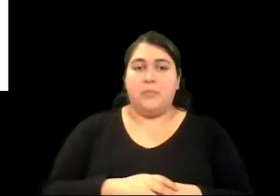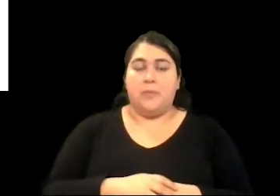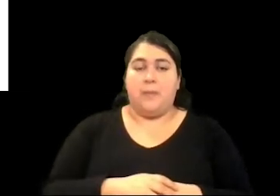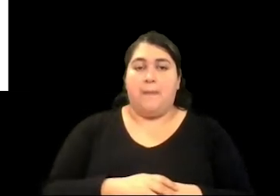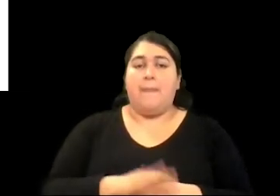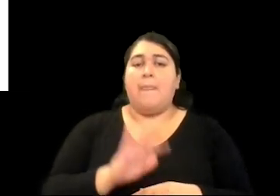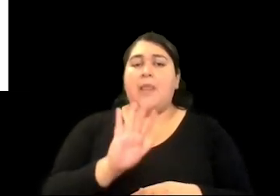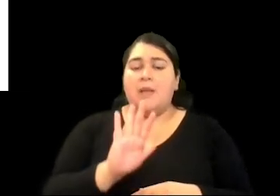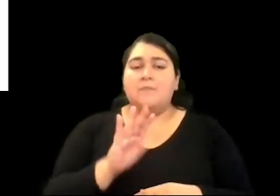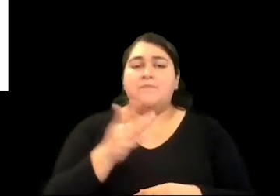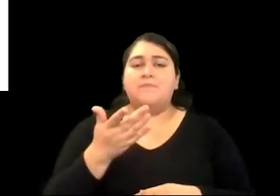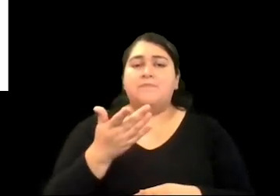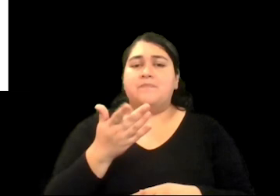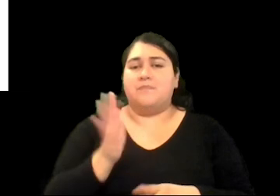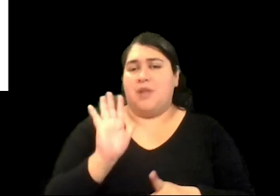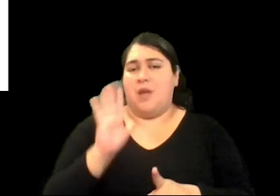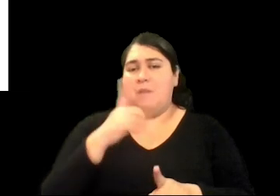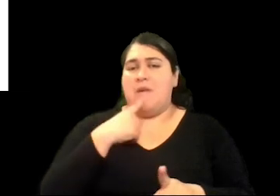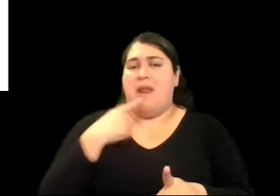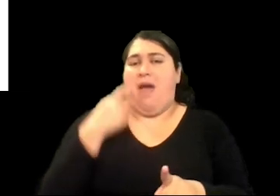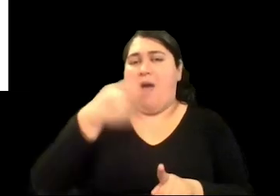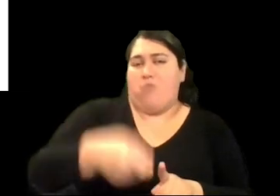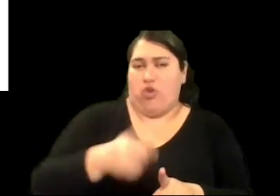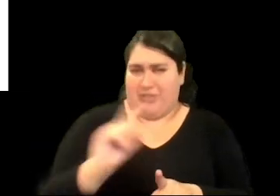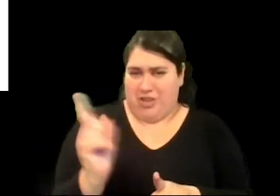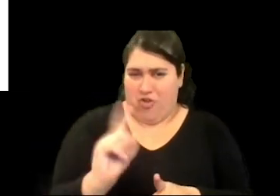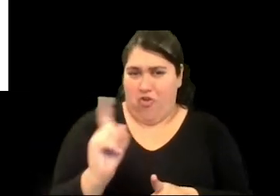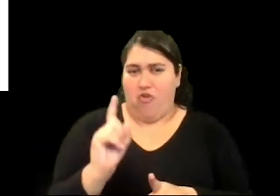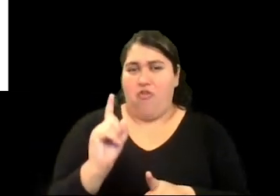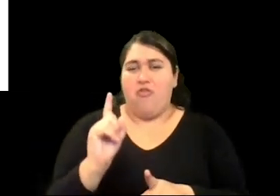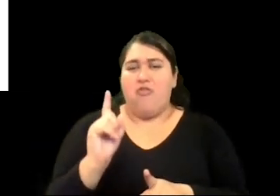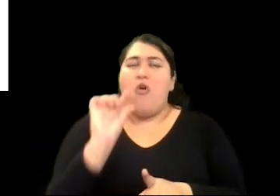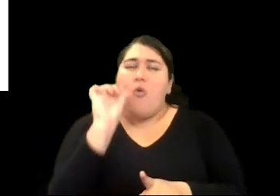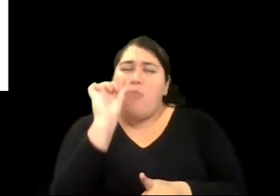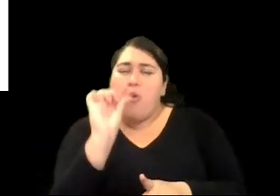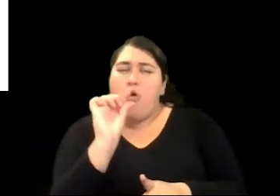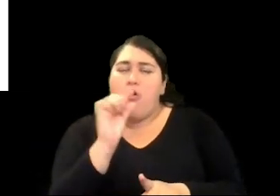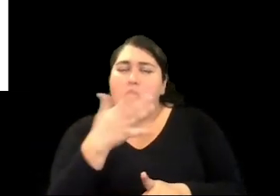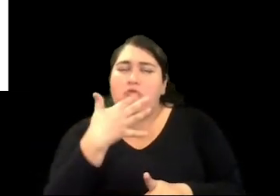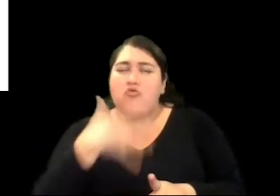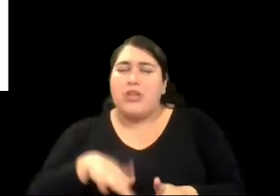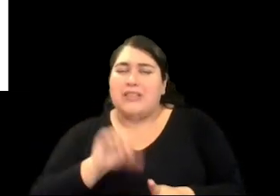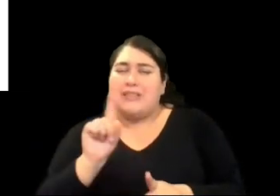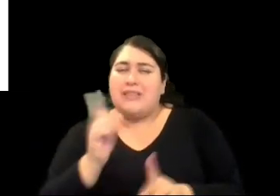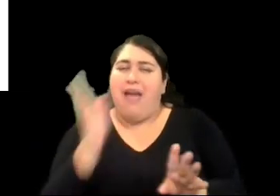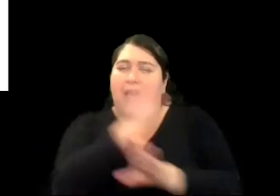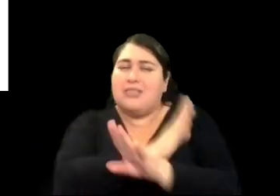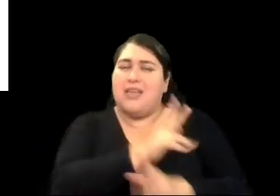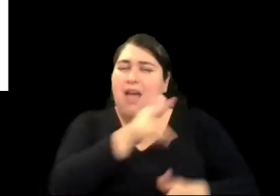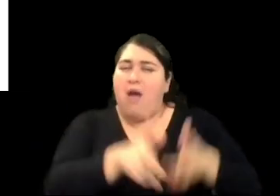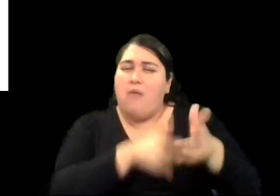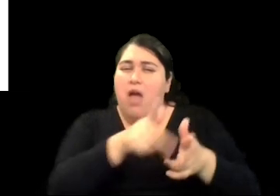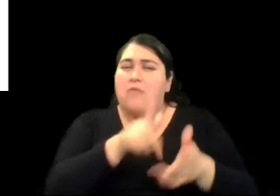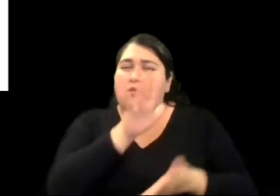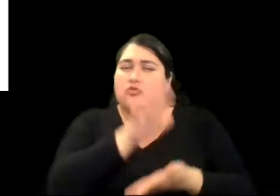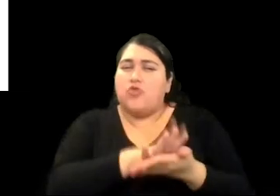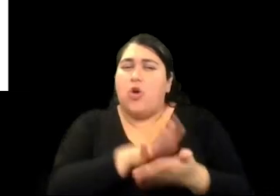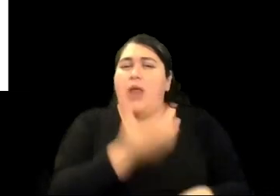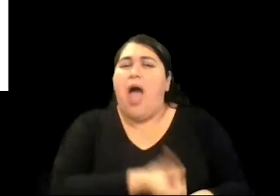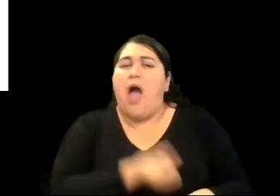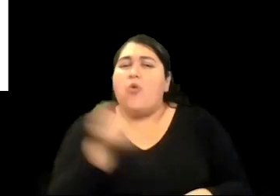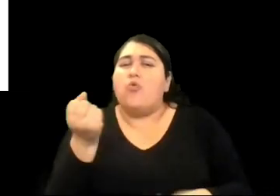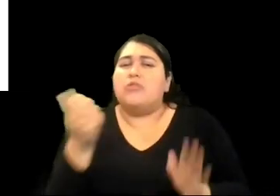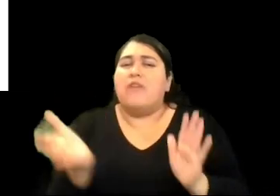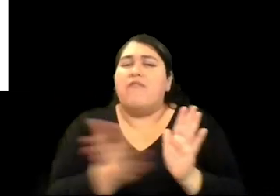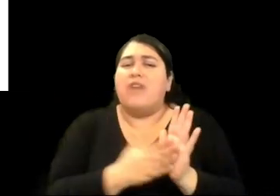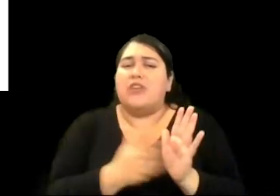Digamos, no era para hacer un aporte, sino que no me quedó claro el tema de los ajustes por facturación a